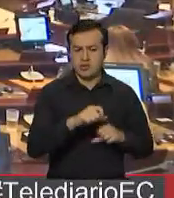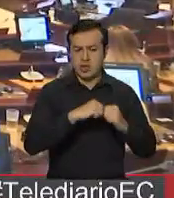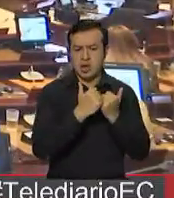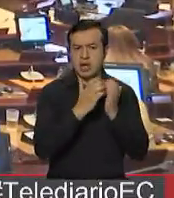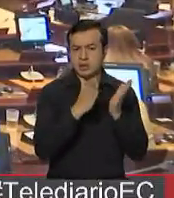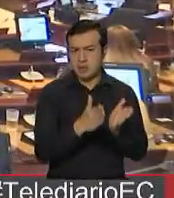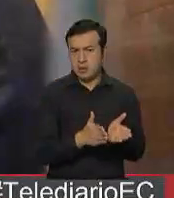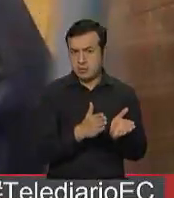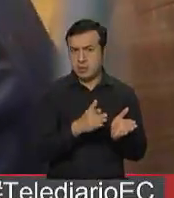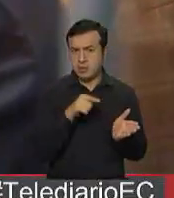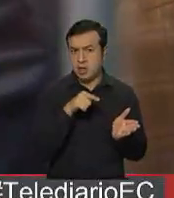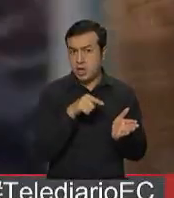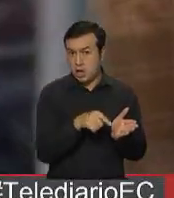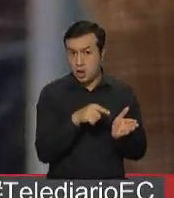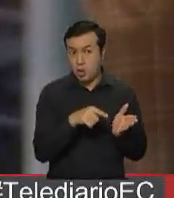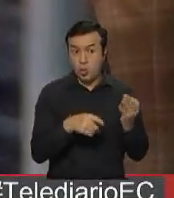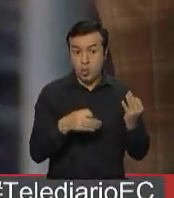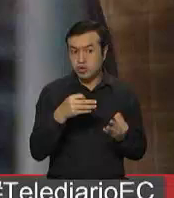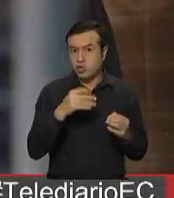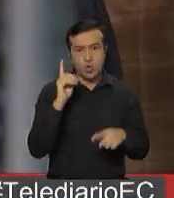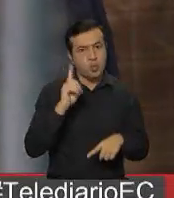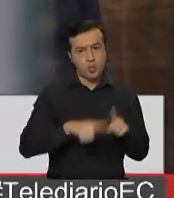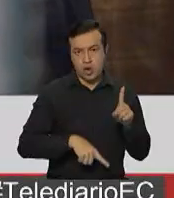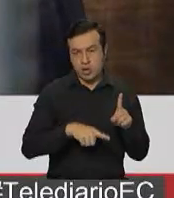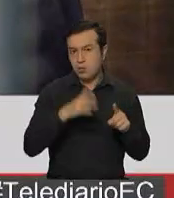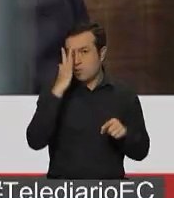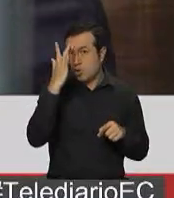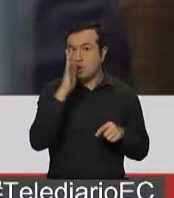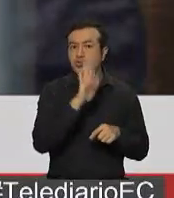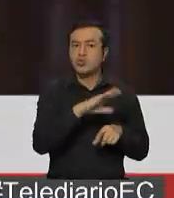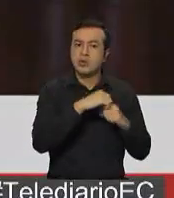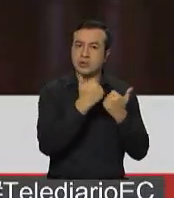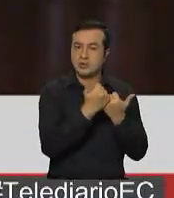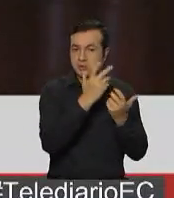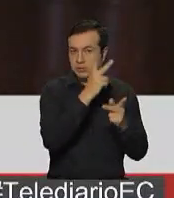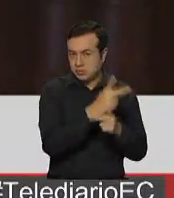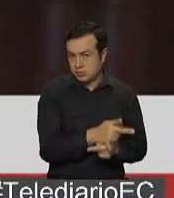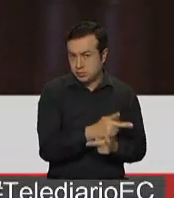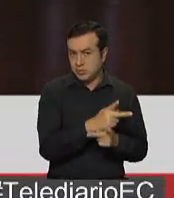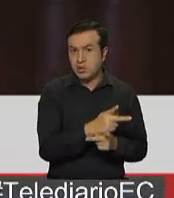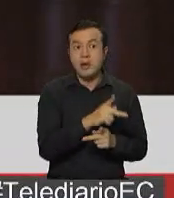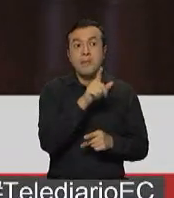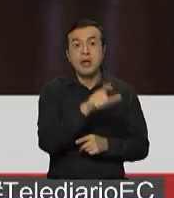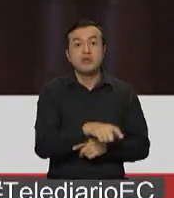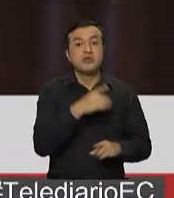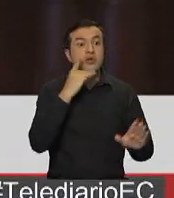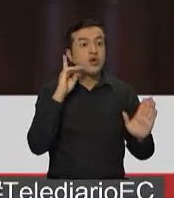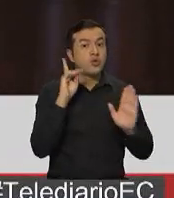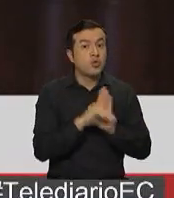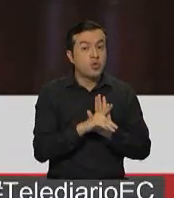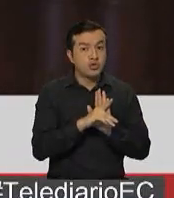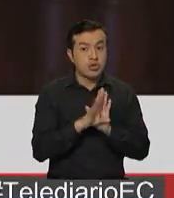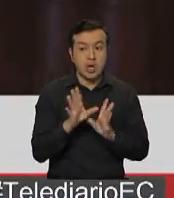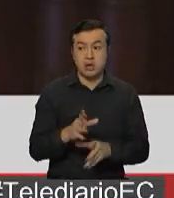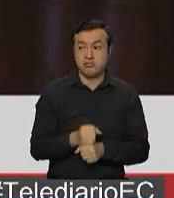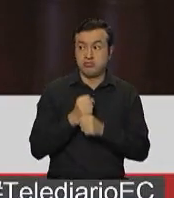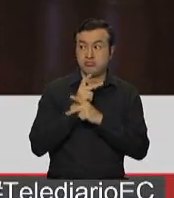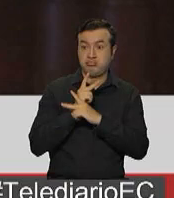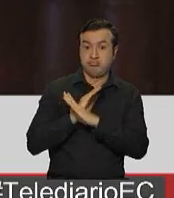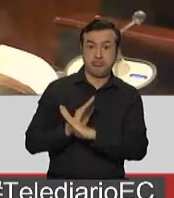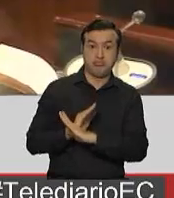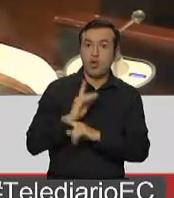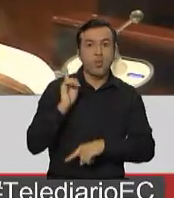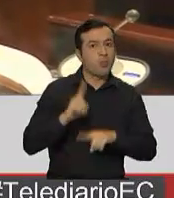otorga fuero de corte y, por tanto, inmunidad parlamentaria. Sin embargo, el delito por el que se le acusa no lo blinda para iniciar una causa